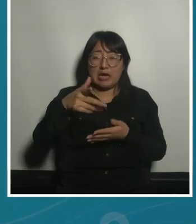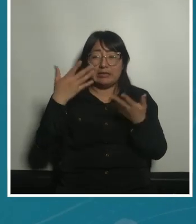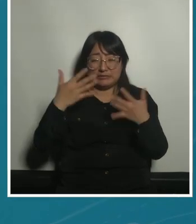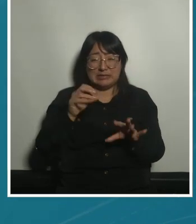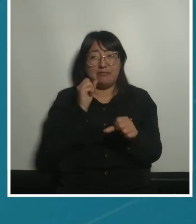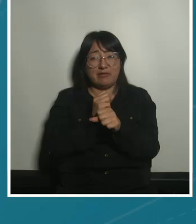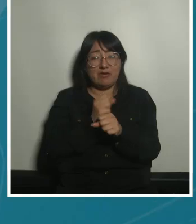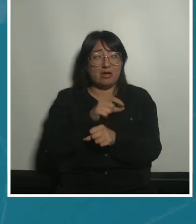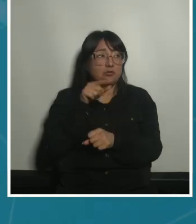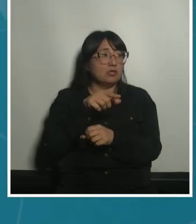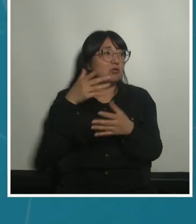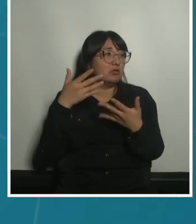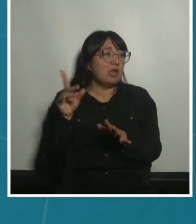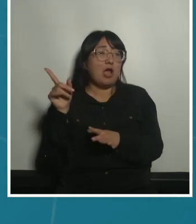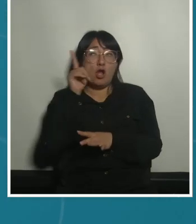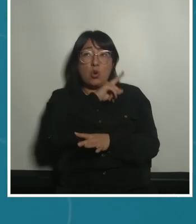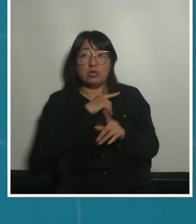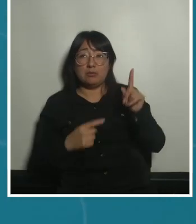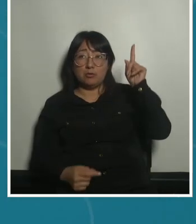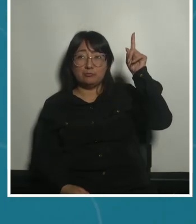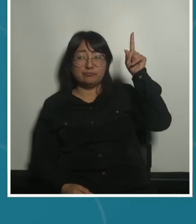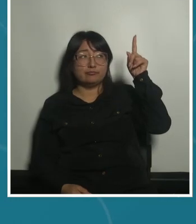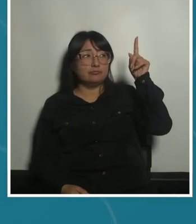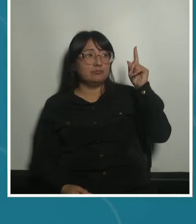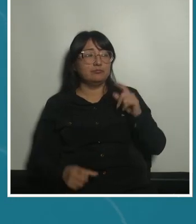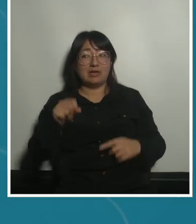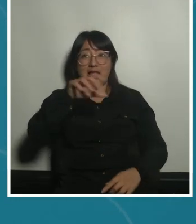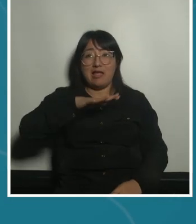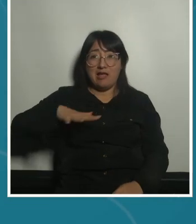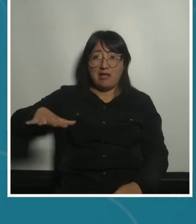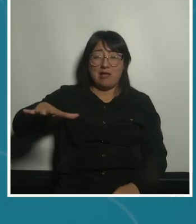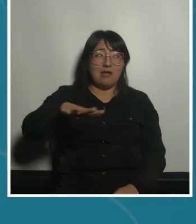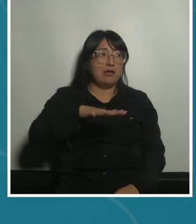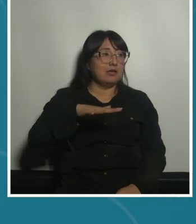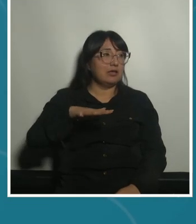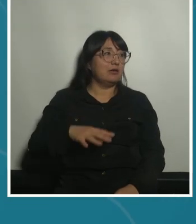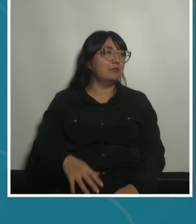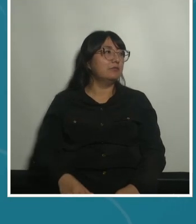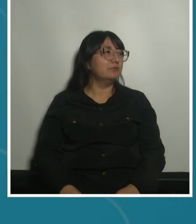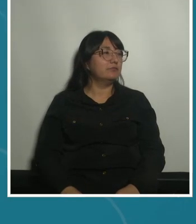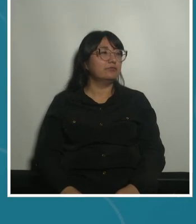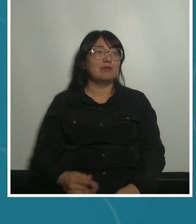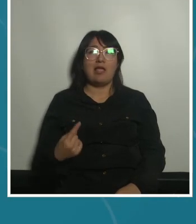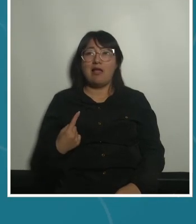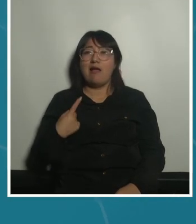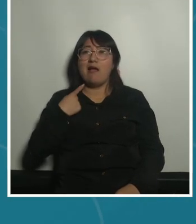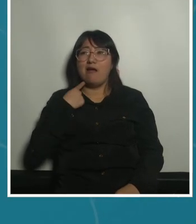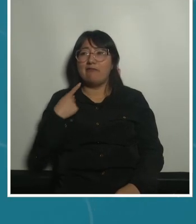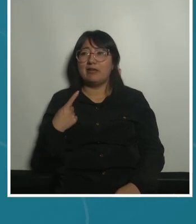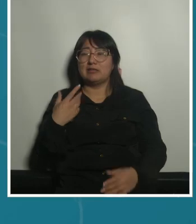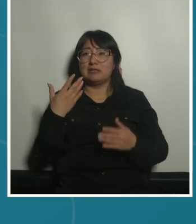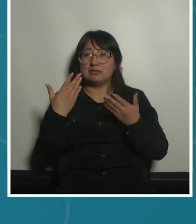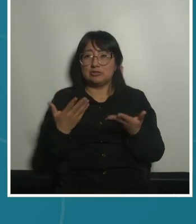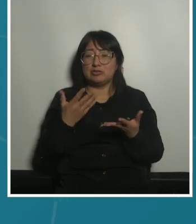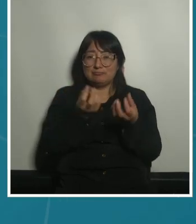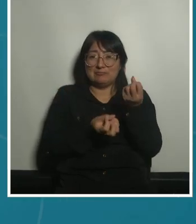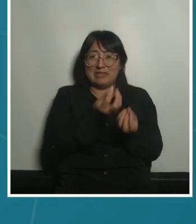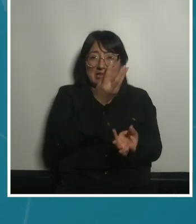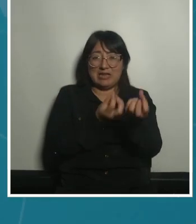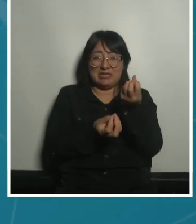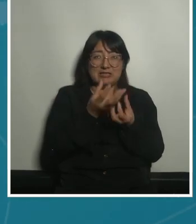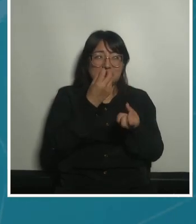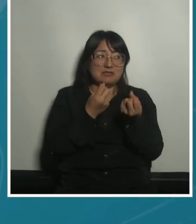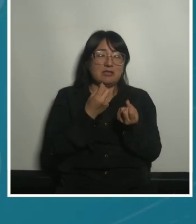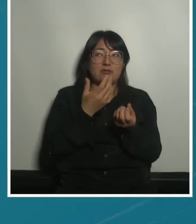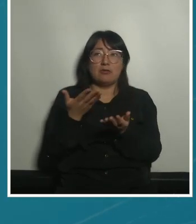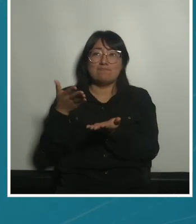quizás lo último que ya tenemos, que son las áreas de afectación del incendio, que mató a más